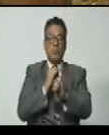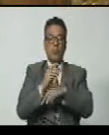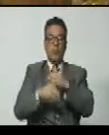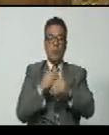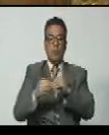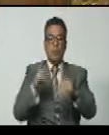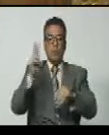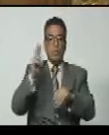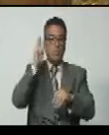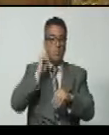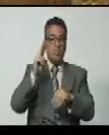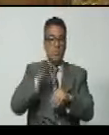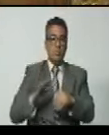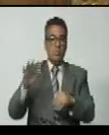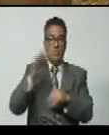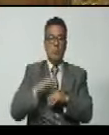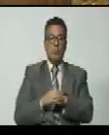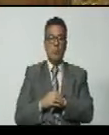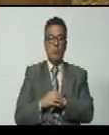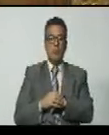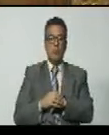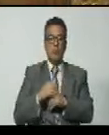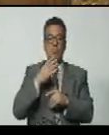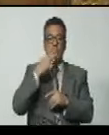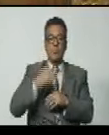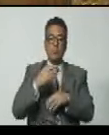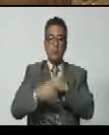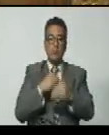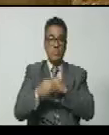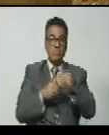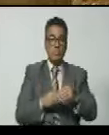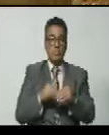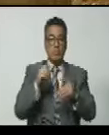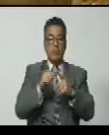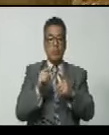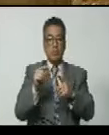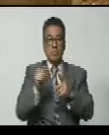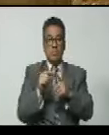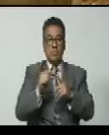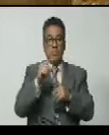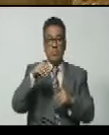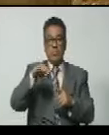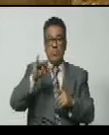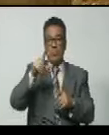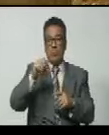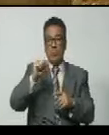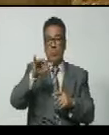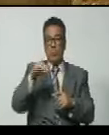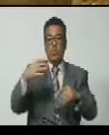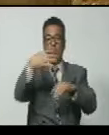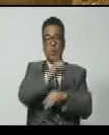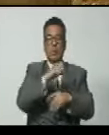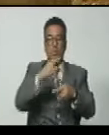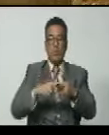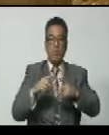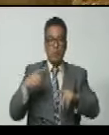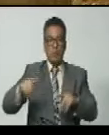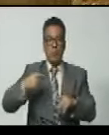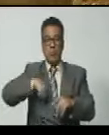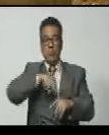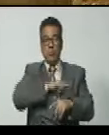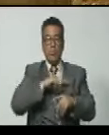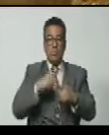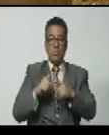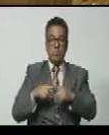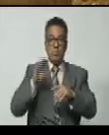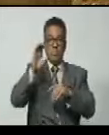suscritos en la República Bolivariana de Venezuela. Y cierro con una frase de nuestra Argelia Laya: lucharemos por nuestros derechos y los